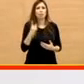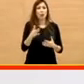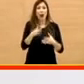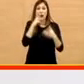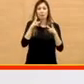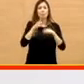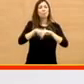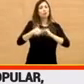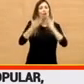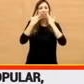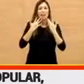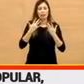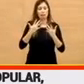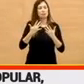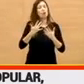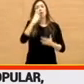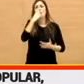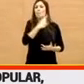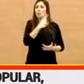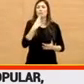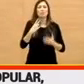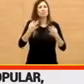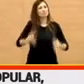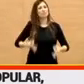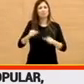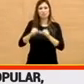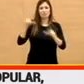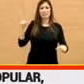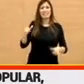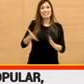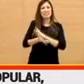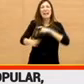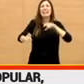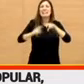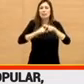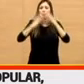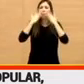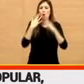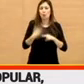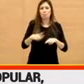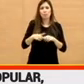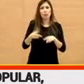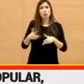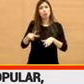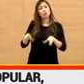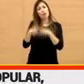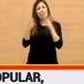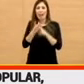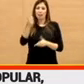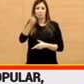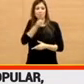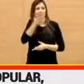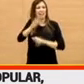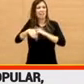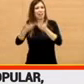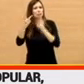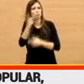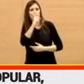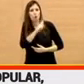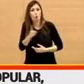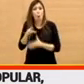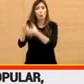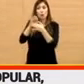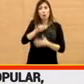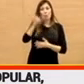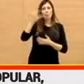con los postulados clásicos de la propia socialdemocracia. No socialliberalismo, porque necesitamos darle la vuelta a esta Unión Europea, pero no con simples